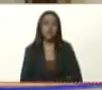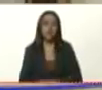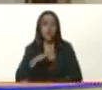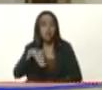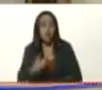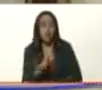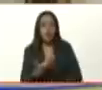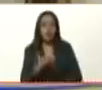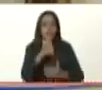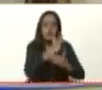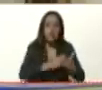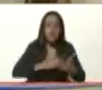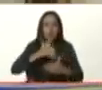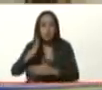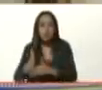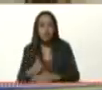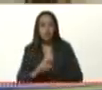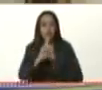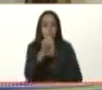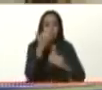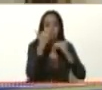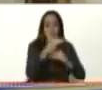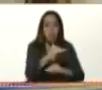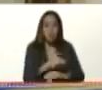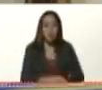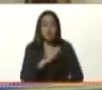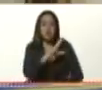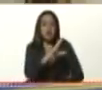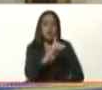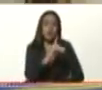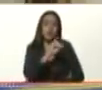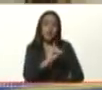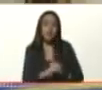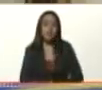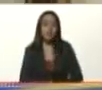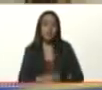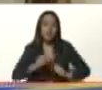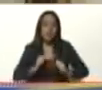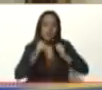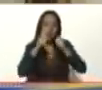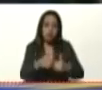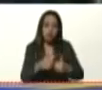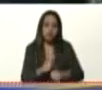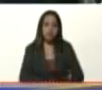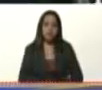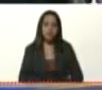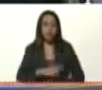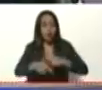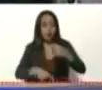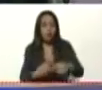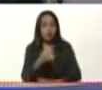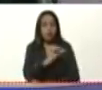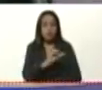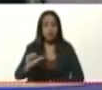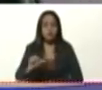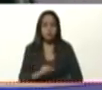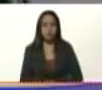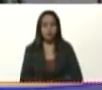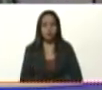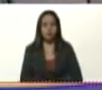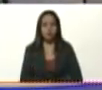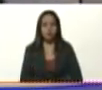ser mitad y mitad. Primera fase, la mitad de los CDI entren en el transcurso de esta semana que viene